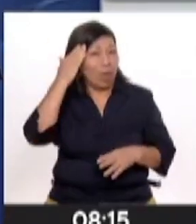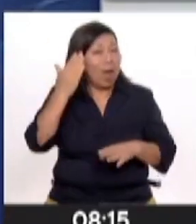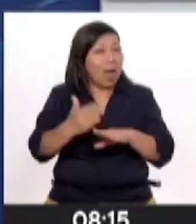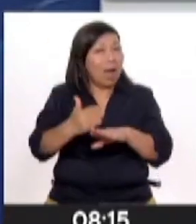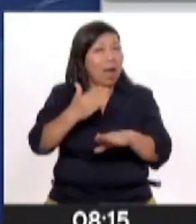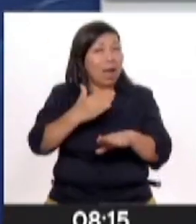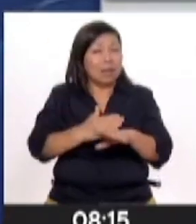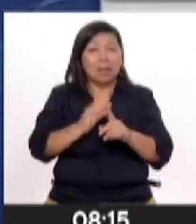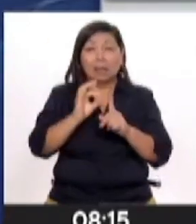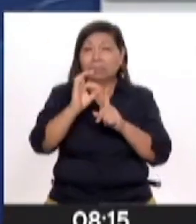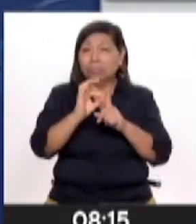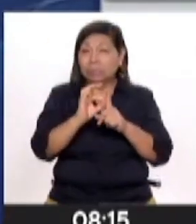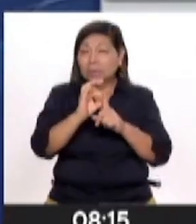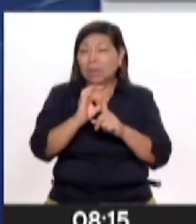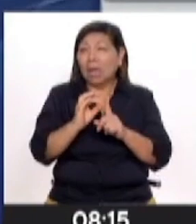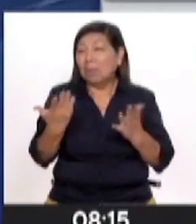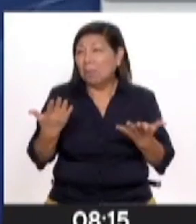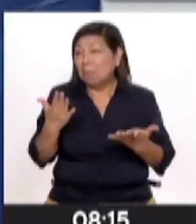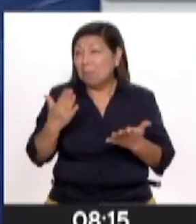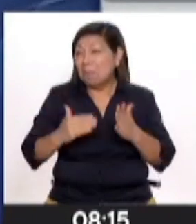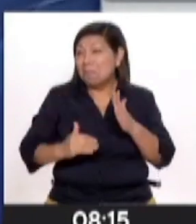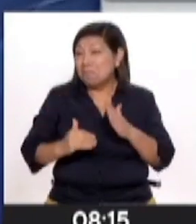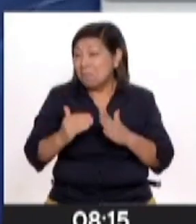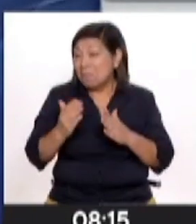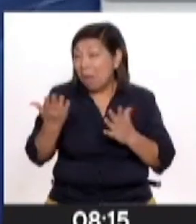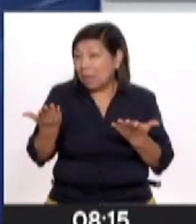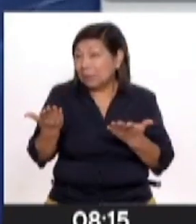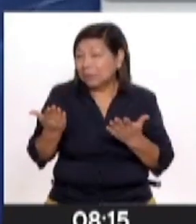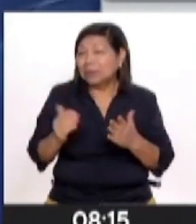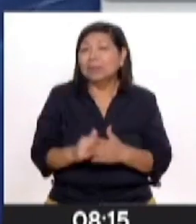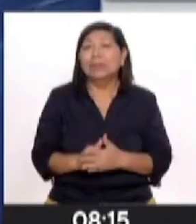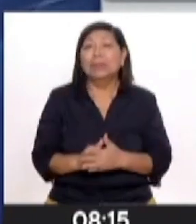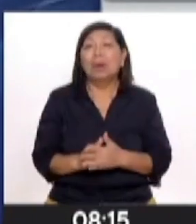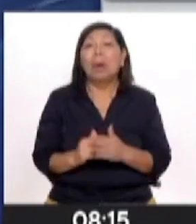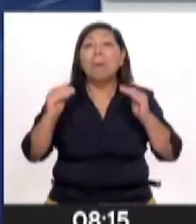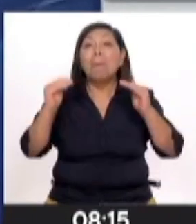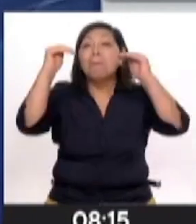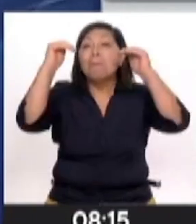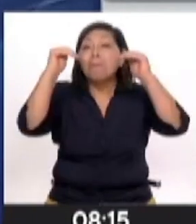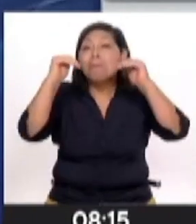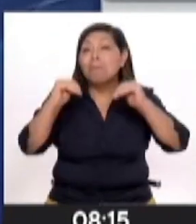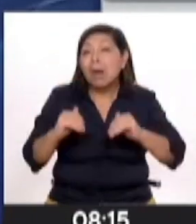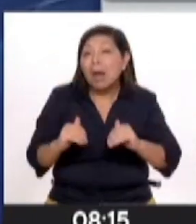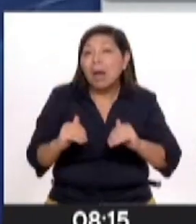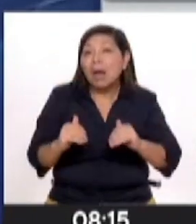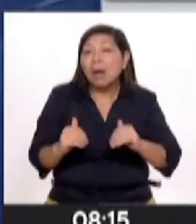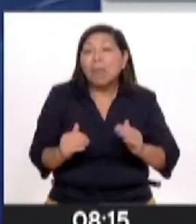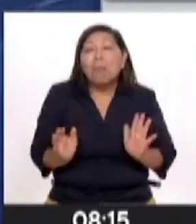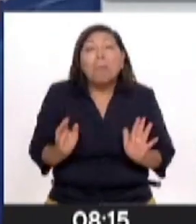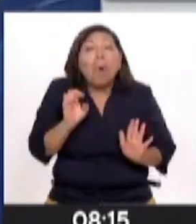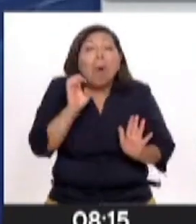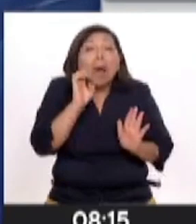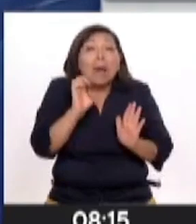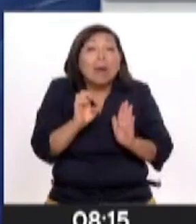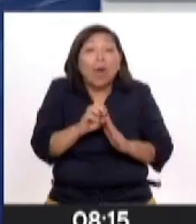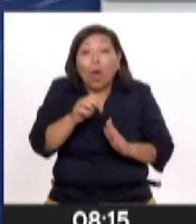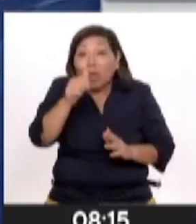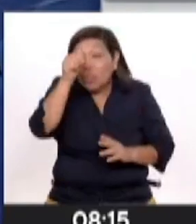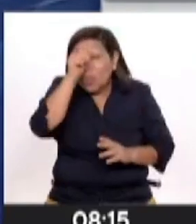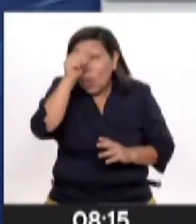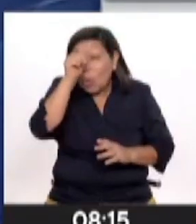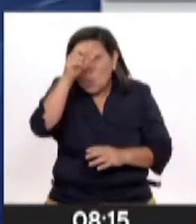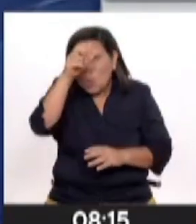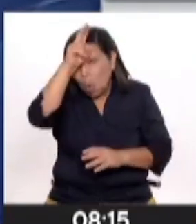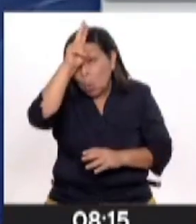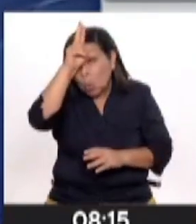Las temperaturas diurnas, que son las más altas que podemos llegar, han descendido bastante. Para poner darles un ejemplo, el día domingo Cusco,